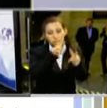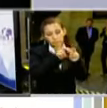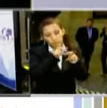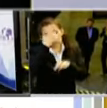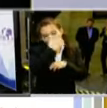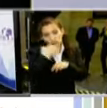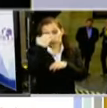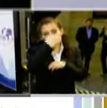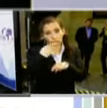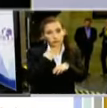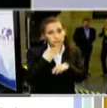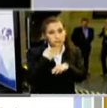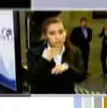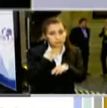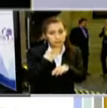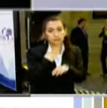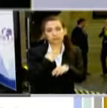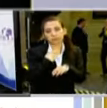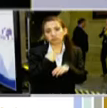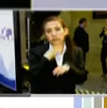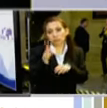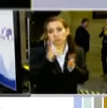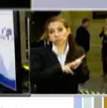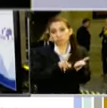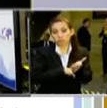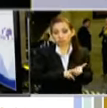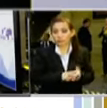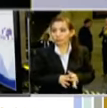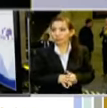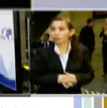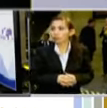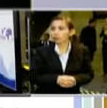evalúan la política, pues será muy valioso.